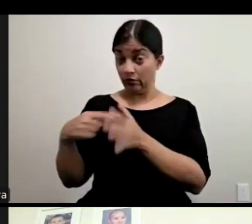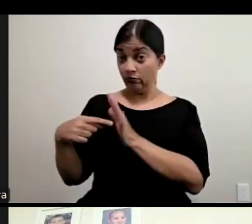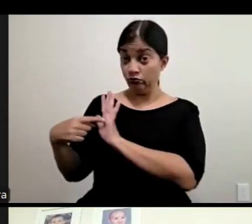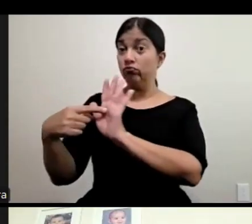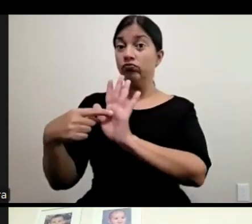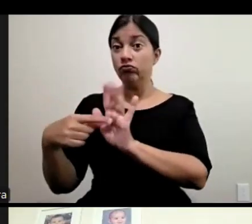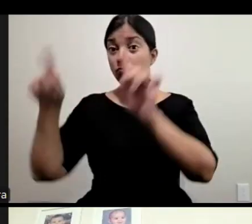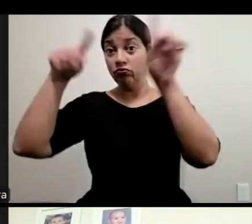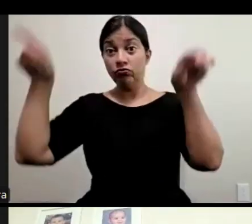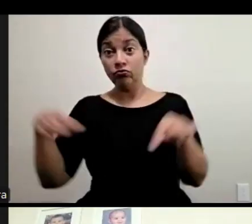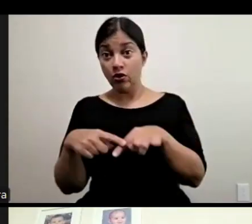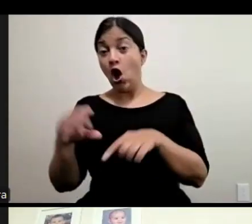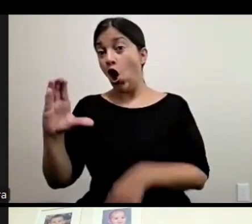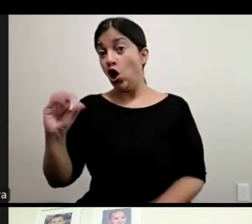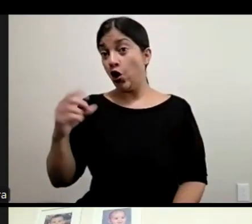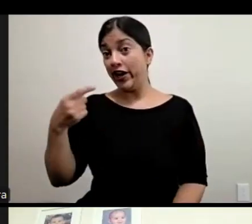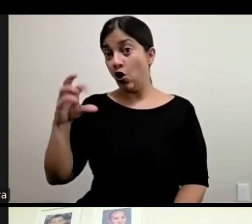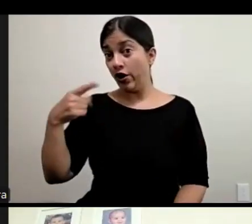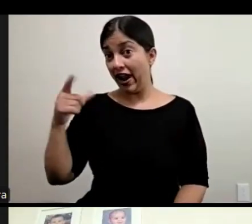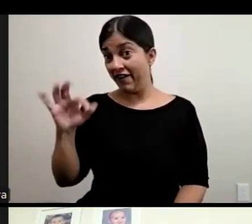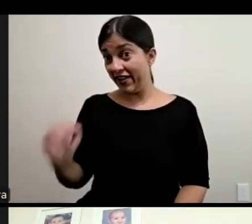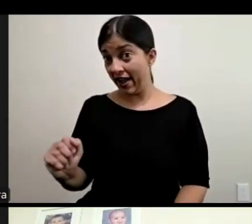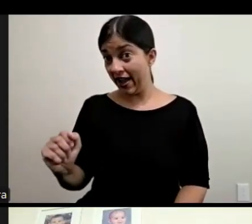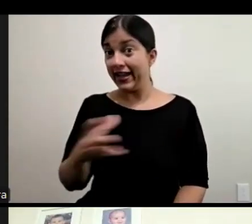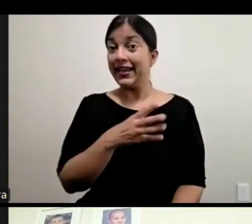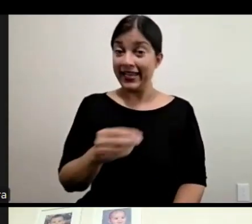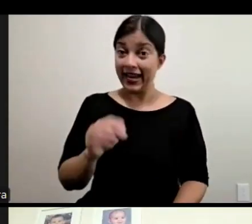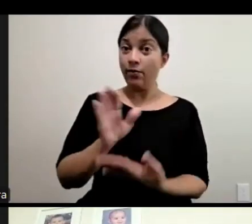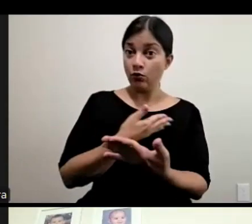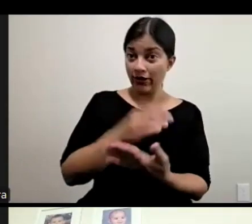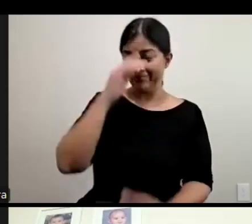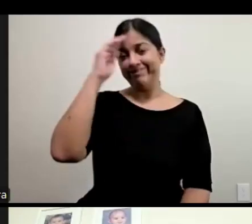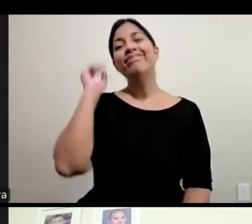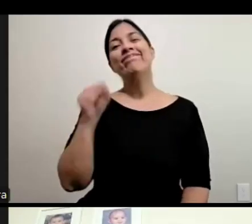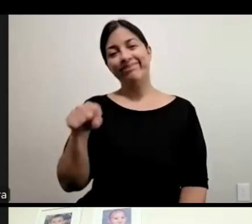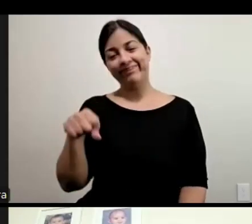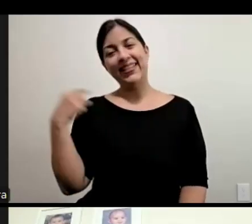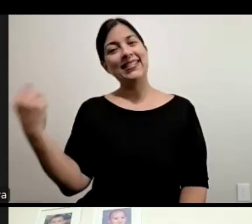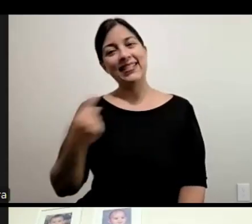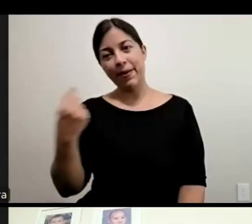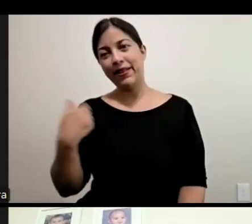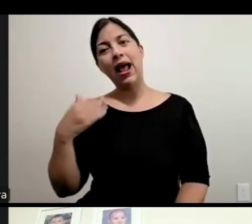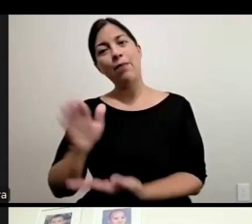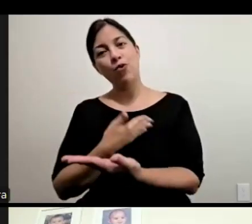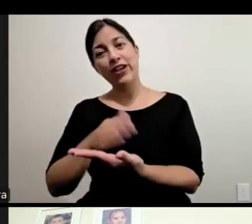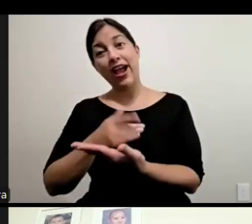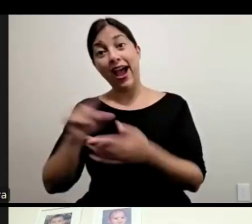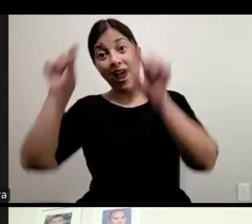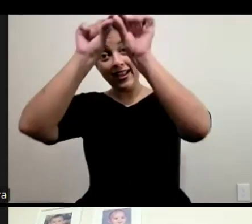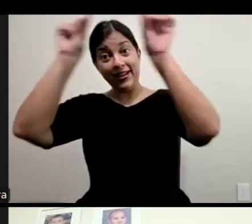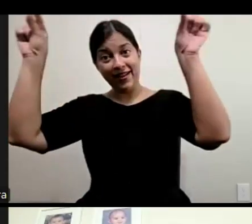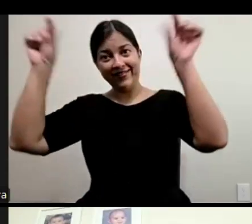también está la música. Sí, siempre tiene la música arriba, O sea, con eso los es compases musicales. eso es casi una Tiene